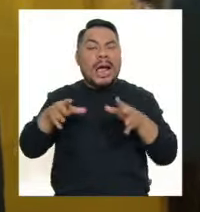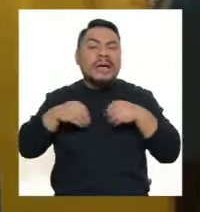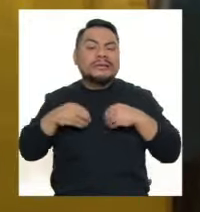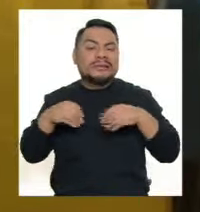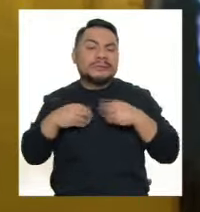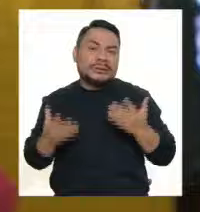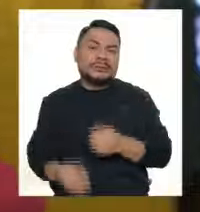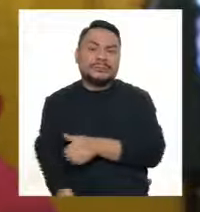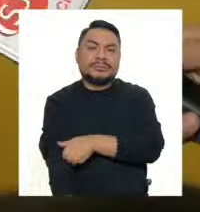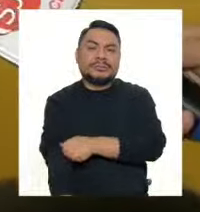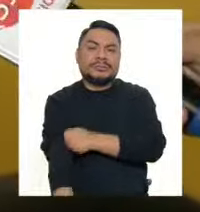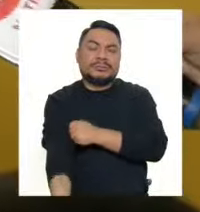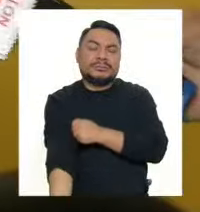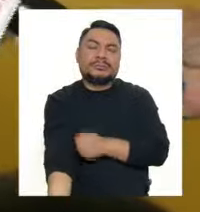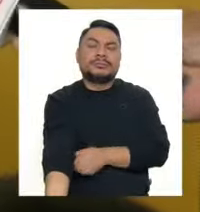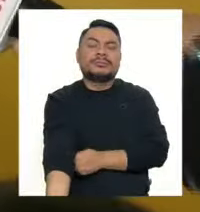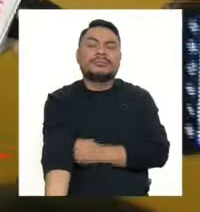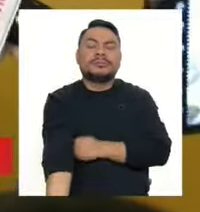van cometiendo.